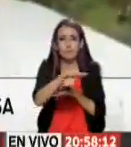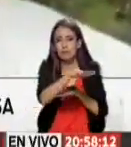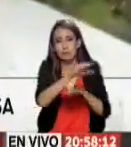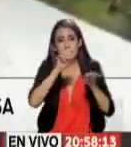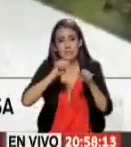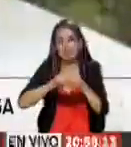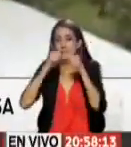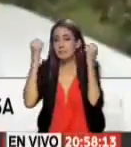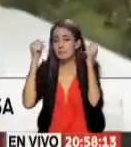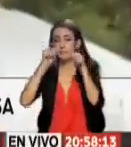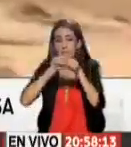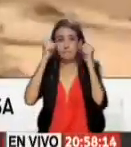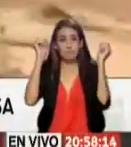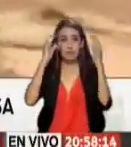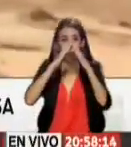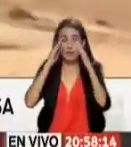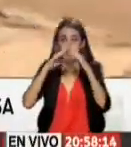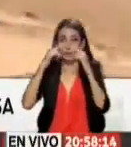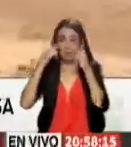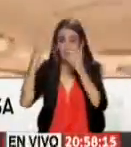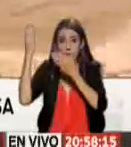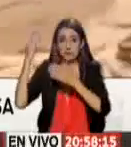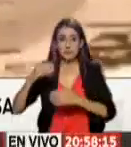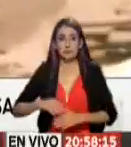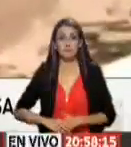la ciudad de Brumadinho.